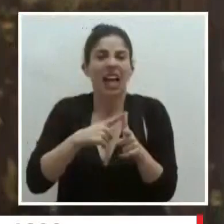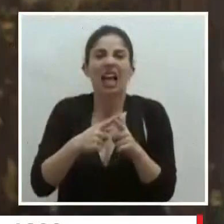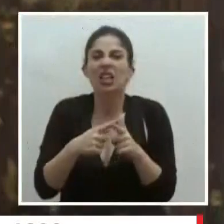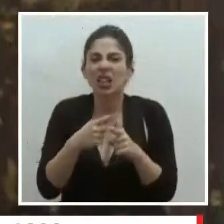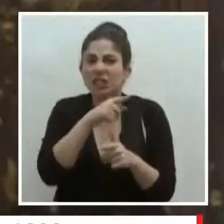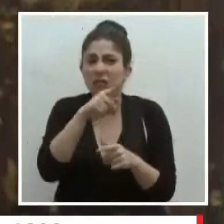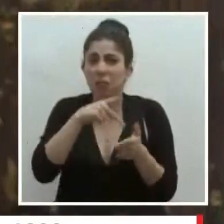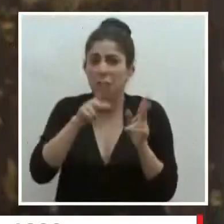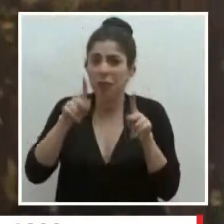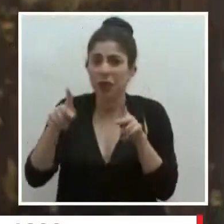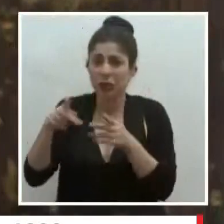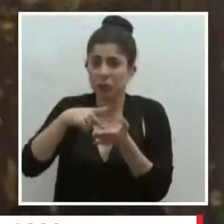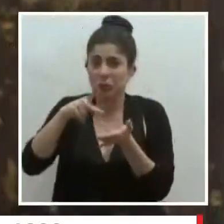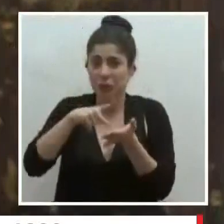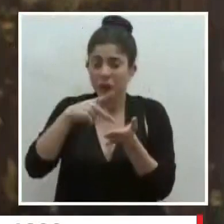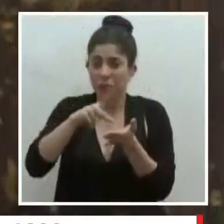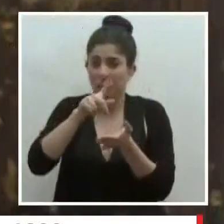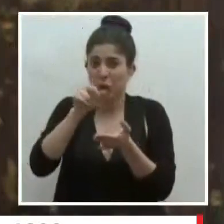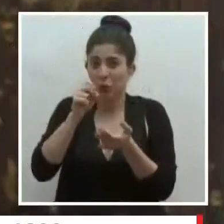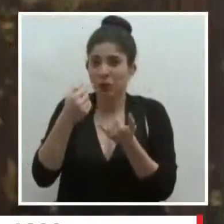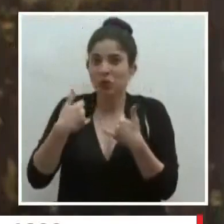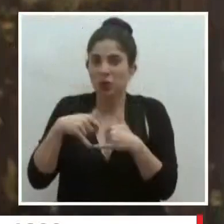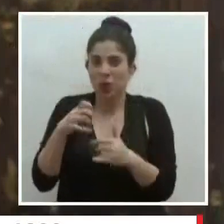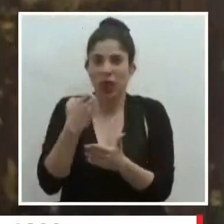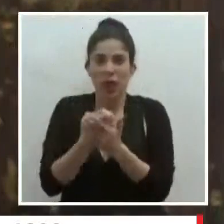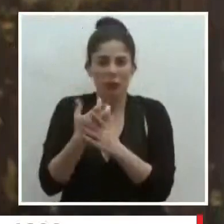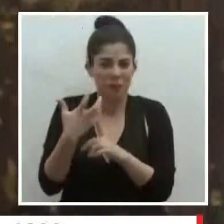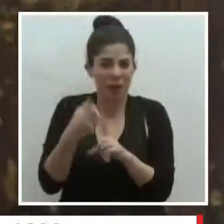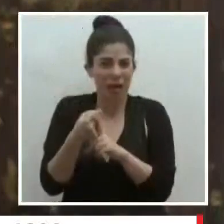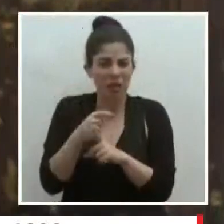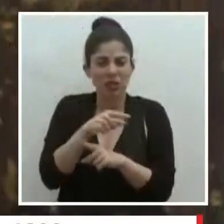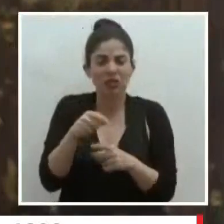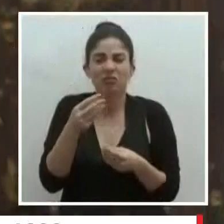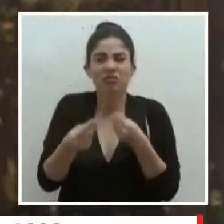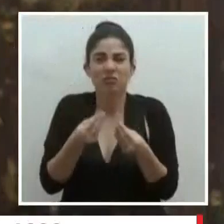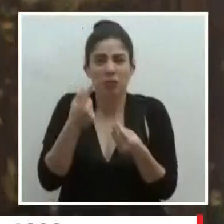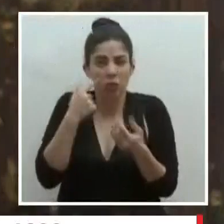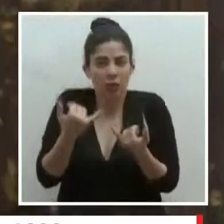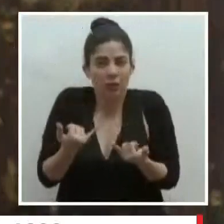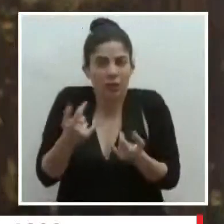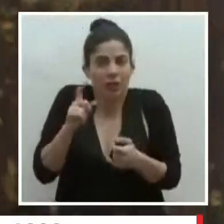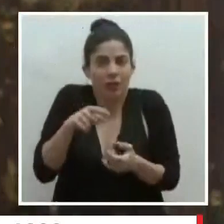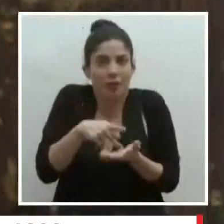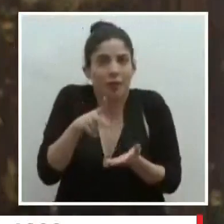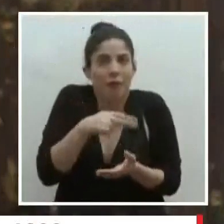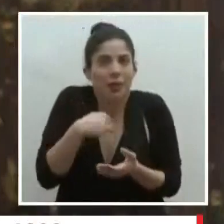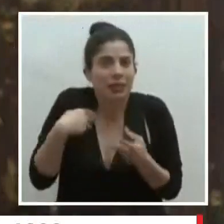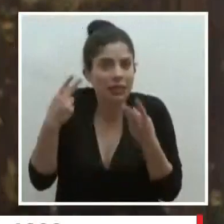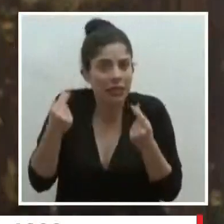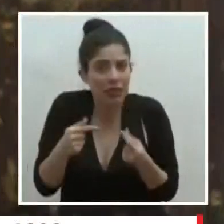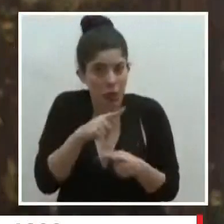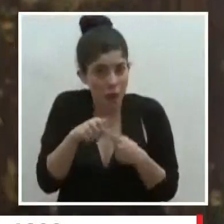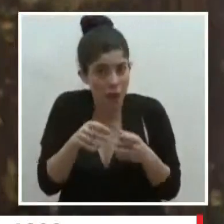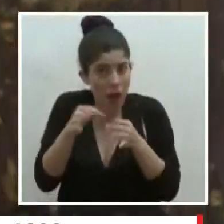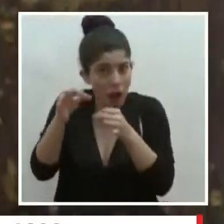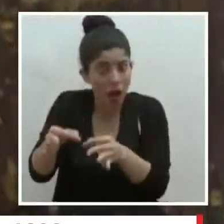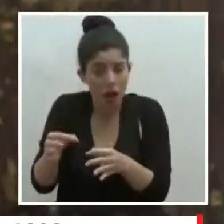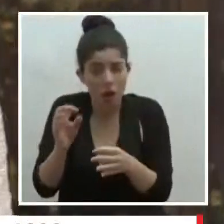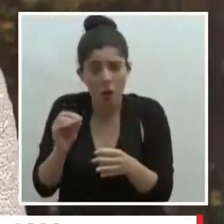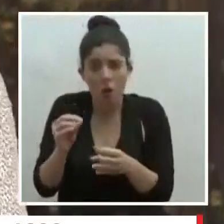los contribuyentes que siguen también afectados económicamente y que tendrían que ya hacer esos pagos a Hacienda, si ustedes la van a ampliar o qué? Muchas